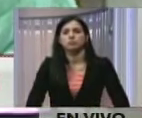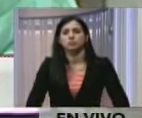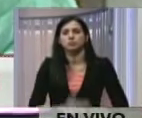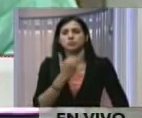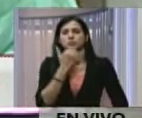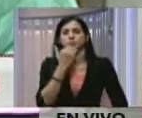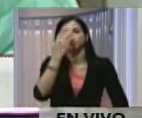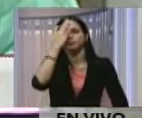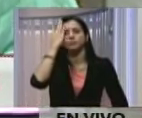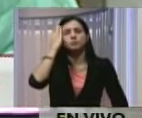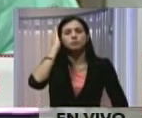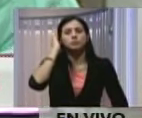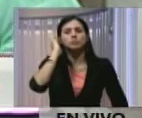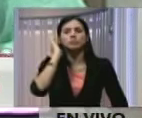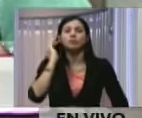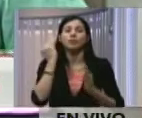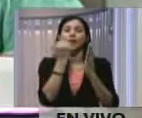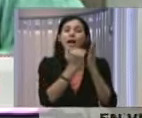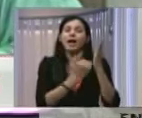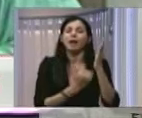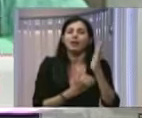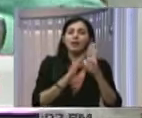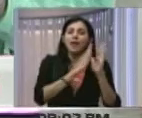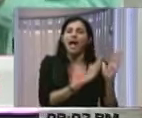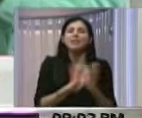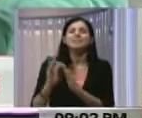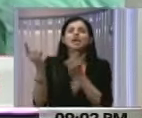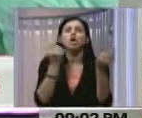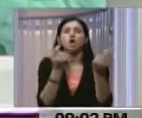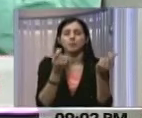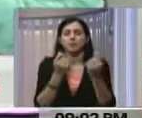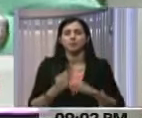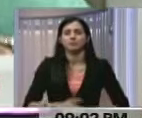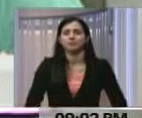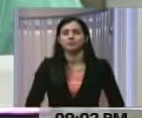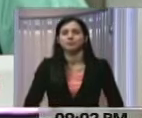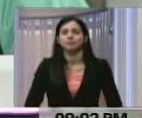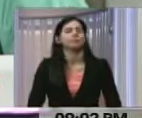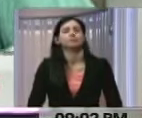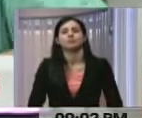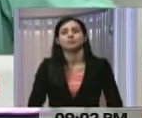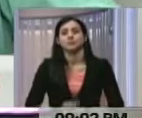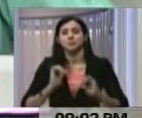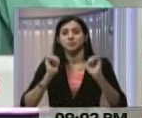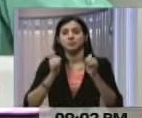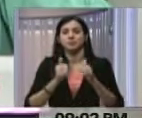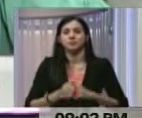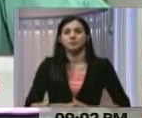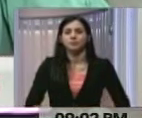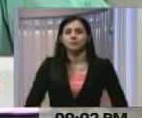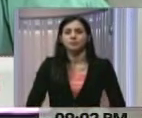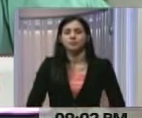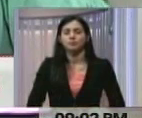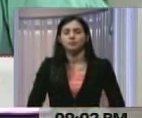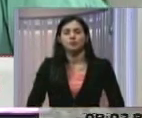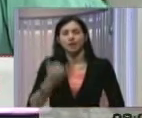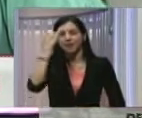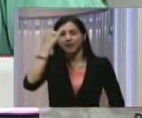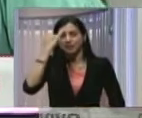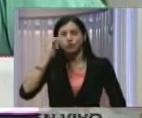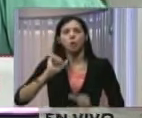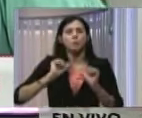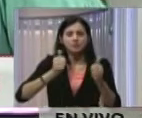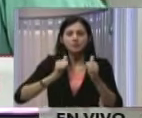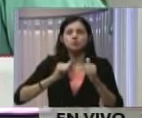llegando con la agenda económica de Aristóbulo, activando las iniciativas de los 14 motores.